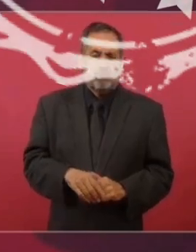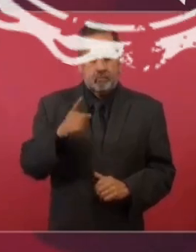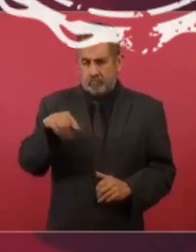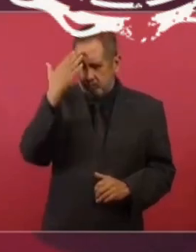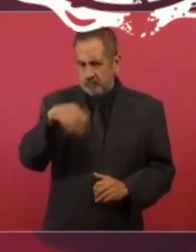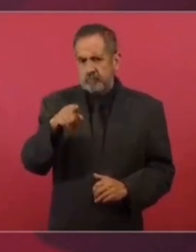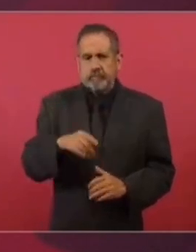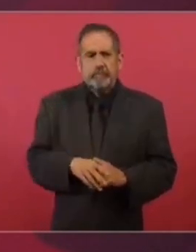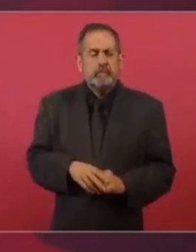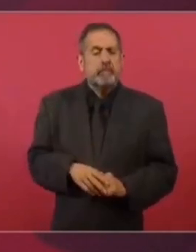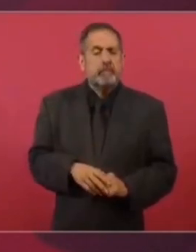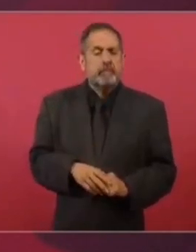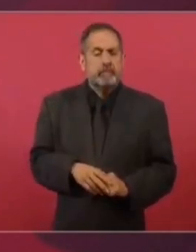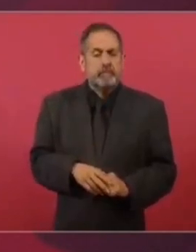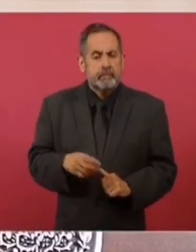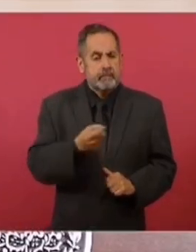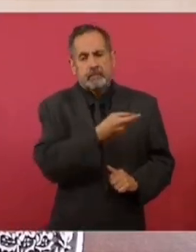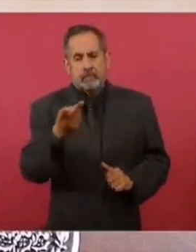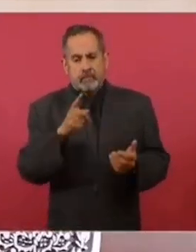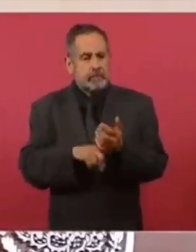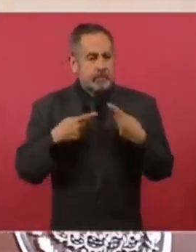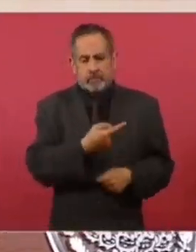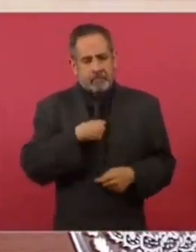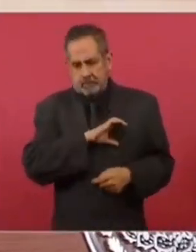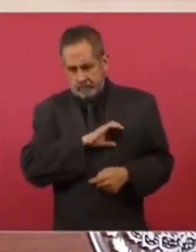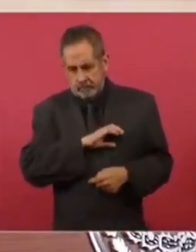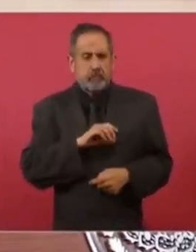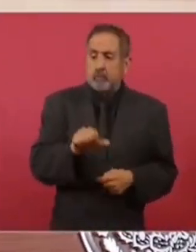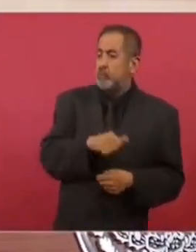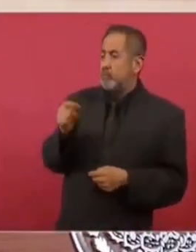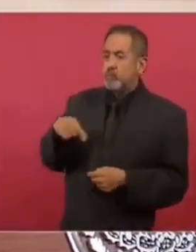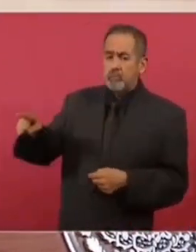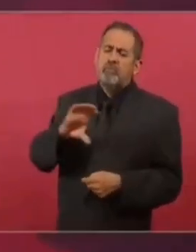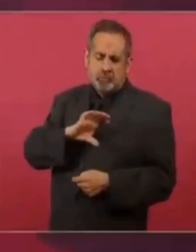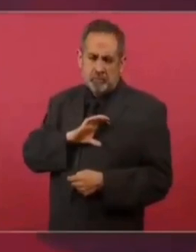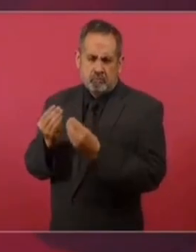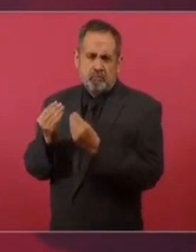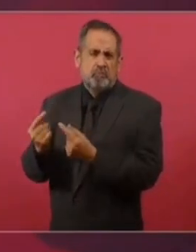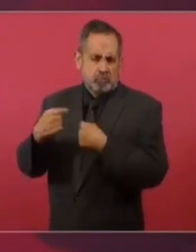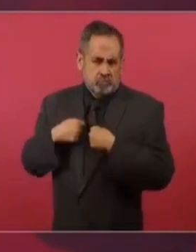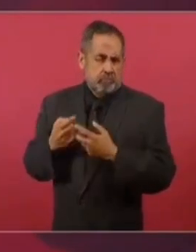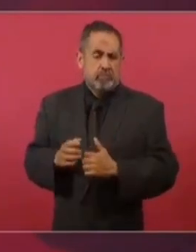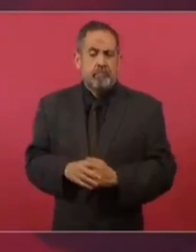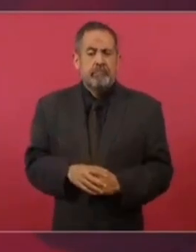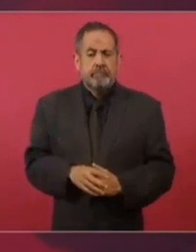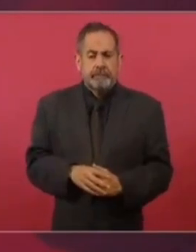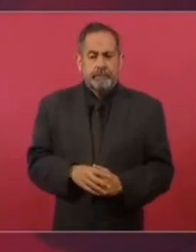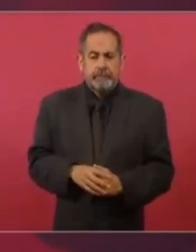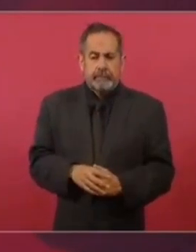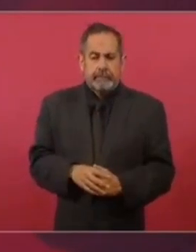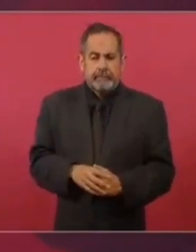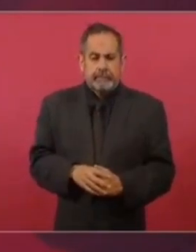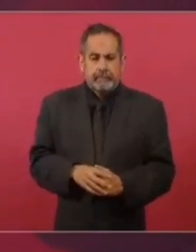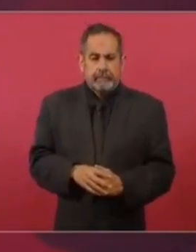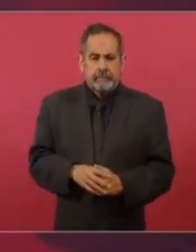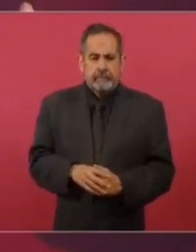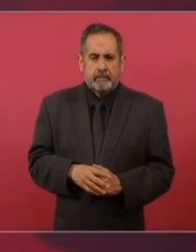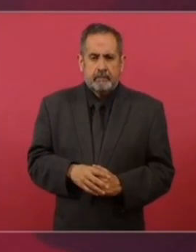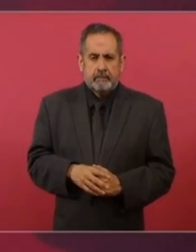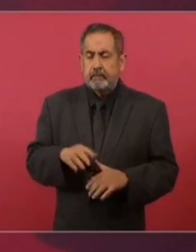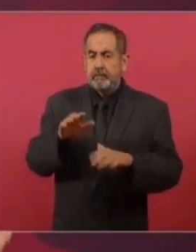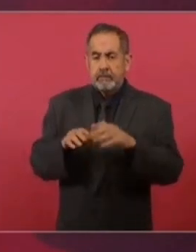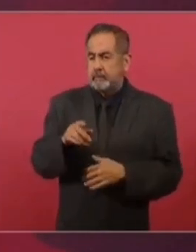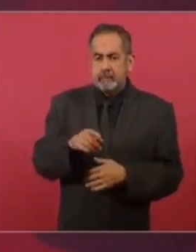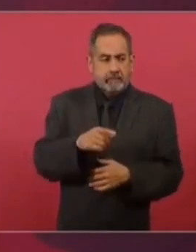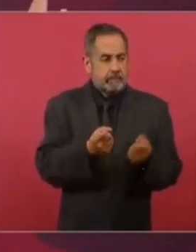Ustedes saben que, así como hay gente que no me quiere, hay gente que me quiere mucho. Entonces, cuando me faltan el